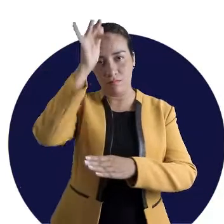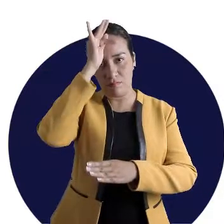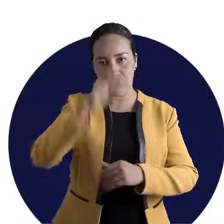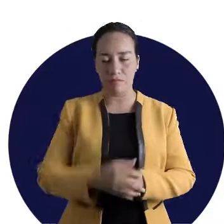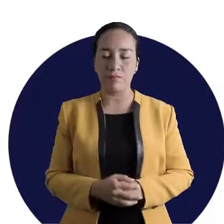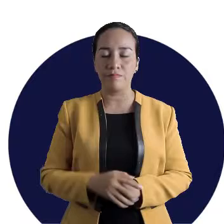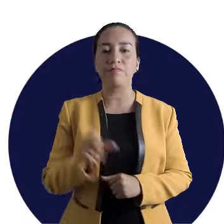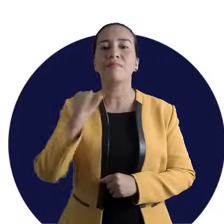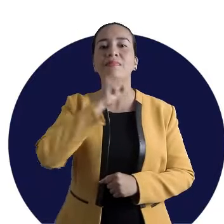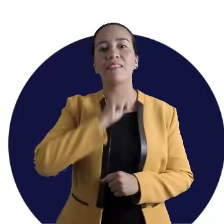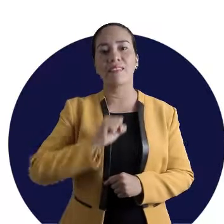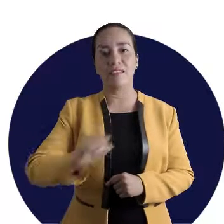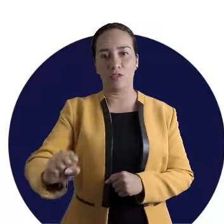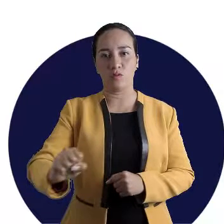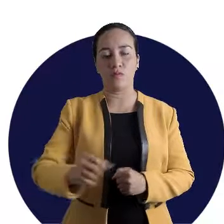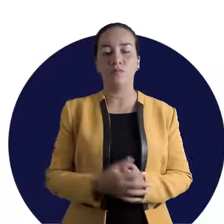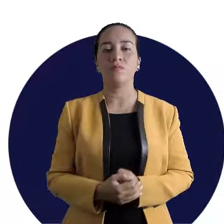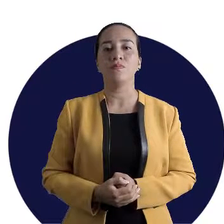Derechos.